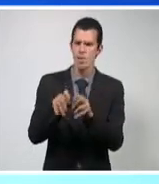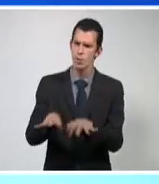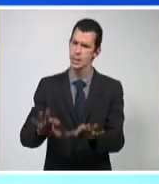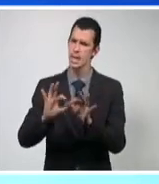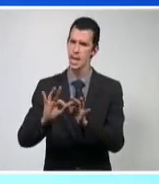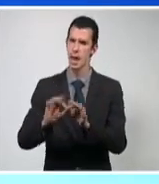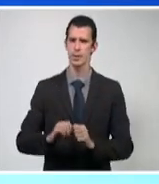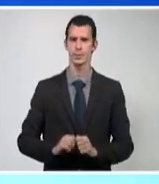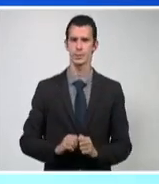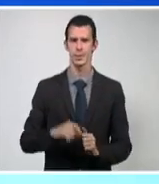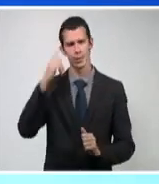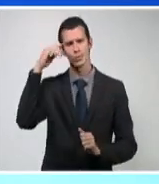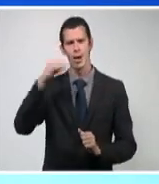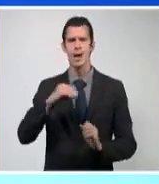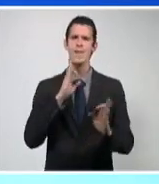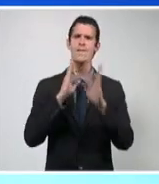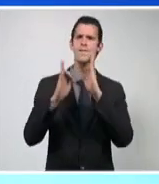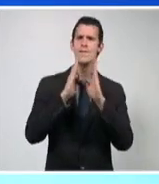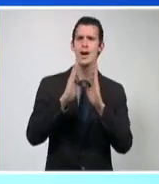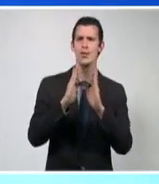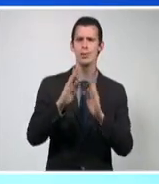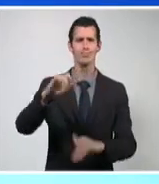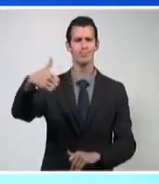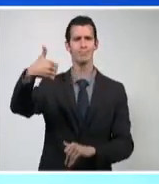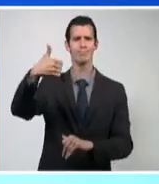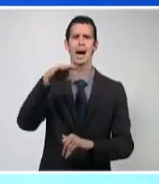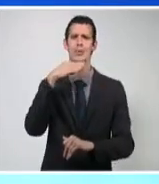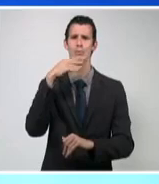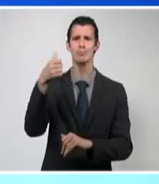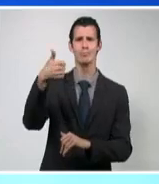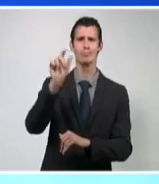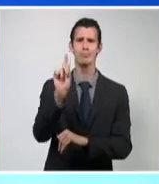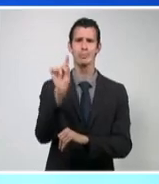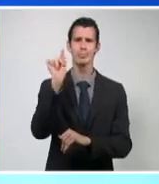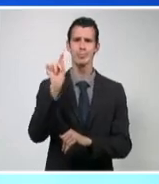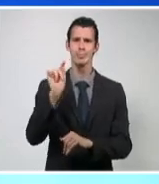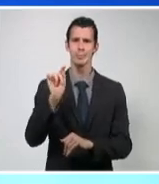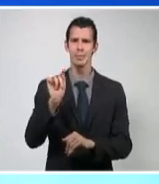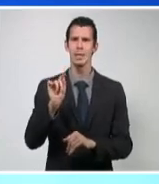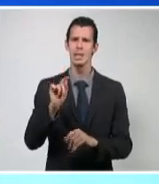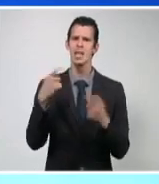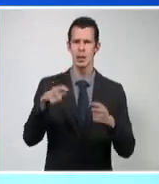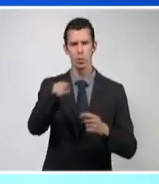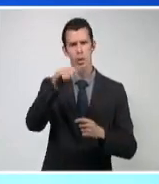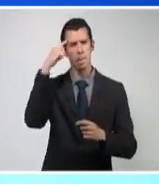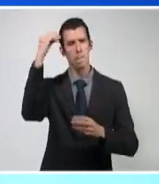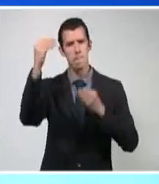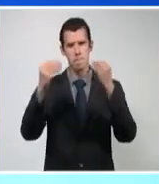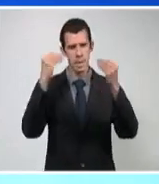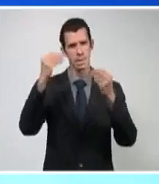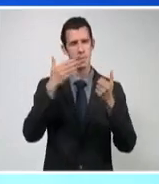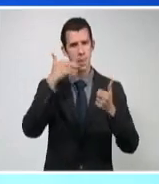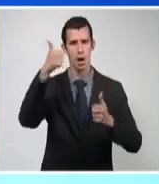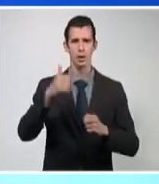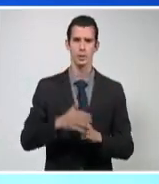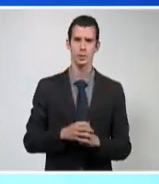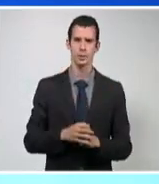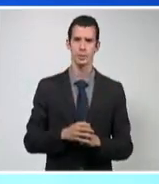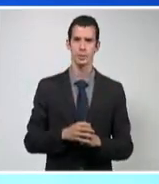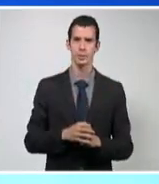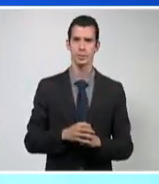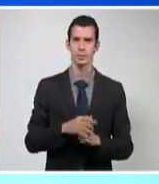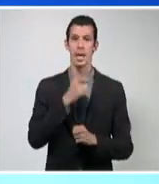No pocas veces esos likes están robotizados. Deberíamos hablar de respaldo popular concreto. Ejemplo, reforma constitucional, más del 86% en